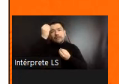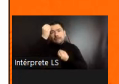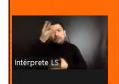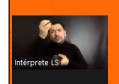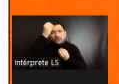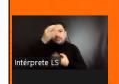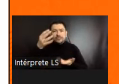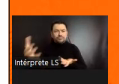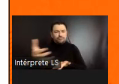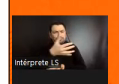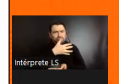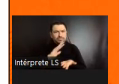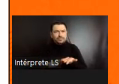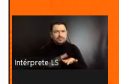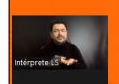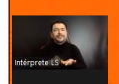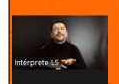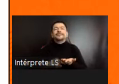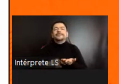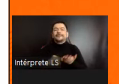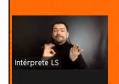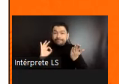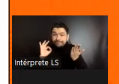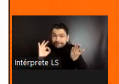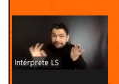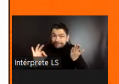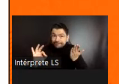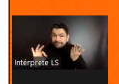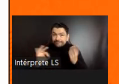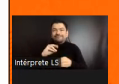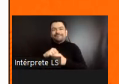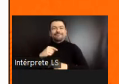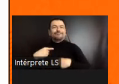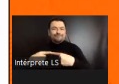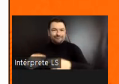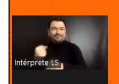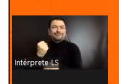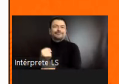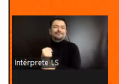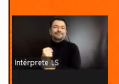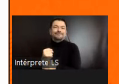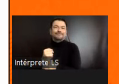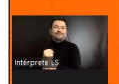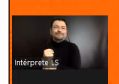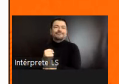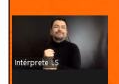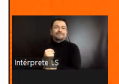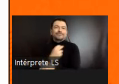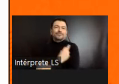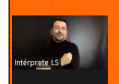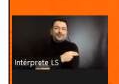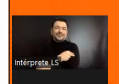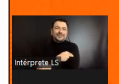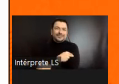un trabajo dentro de un marco en el que podamos considerar los hospitales en el centro de